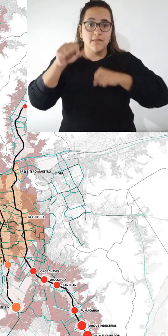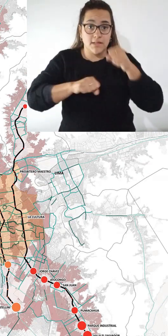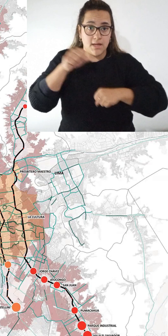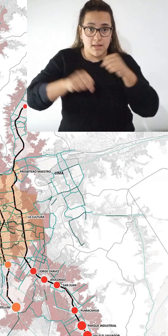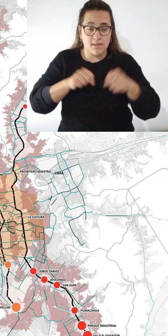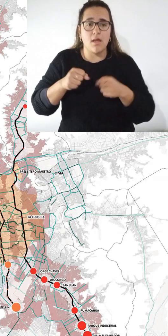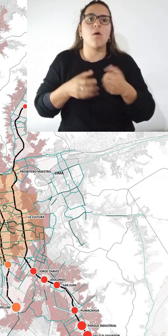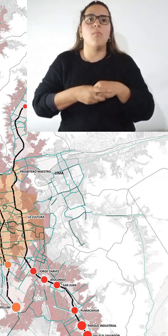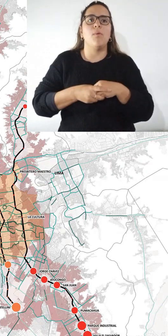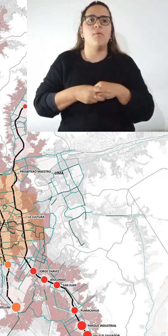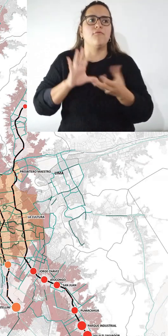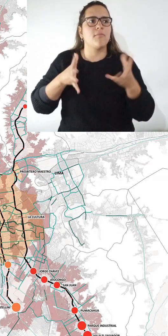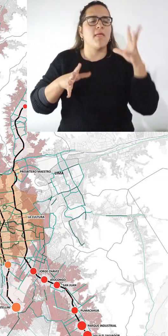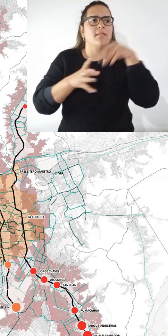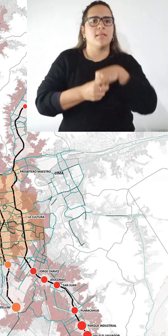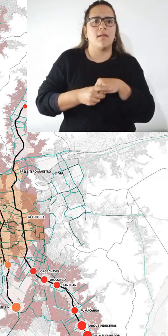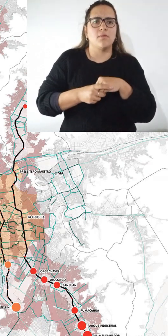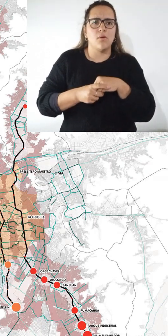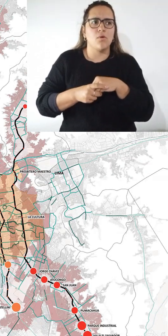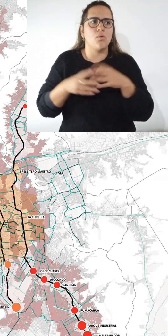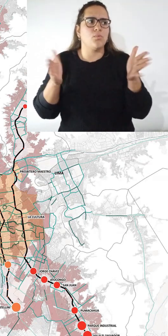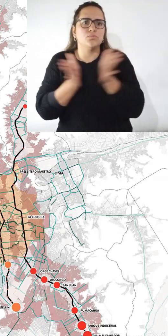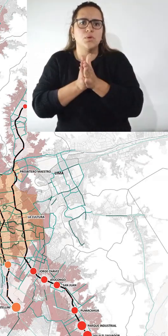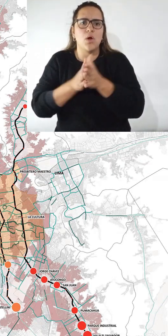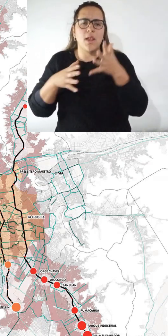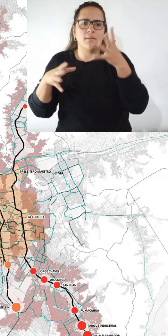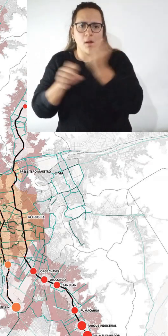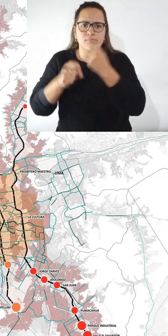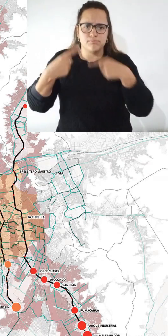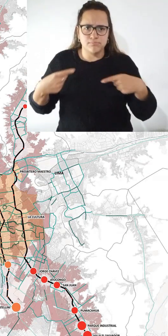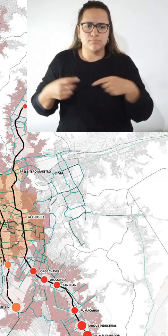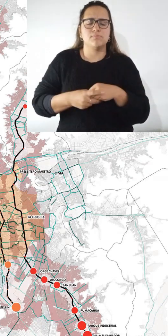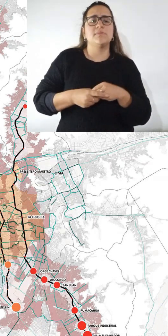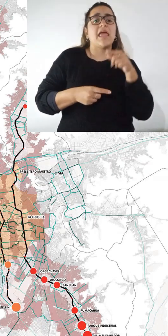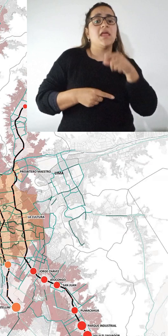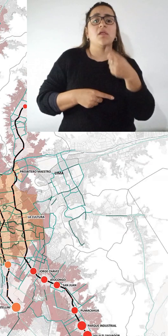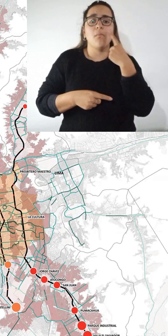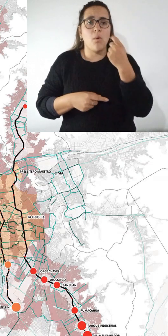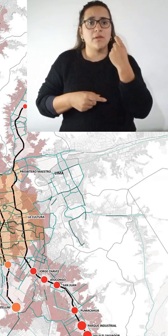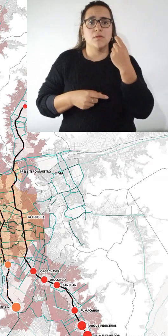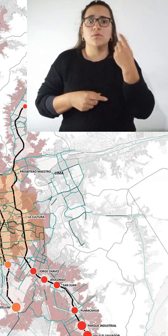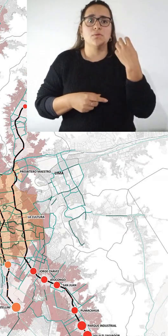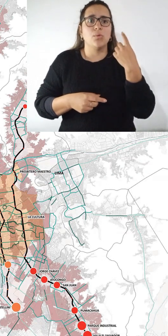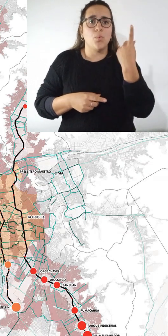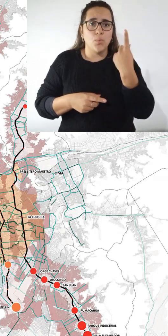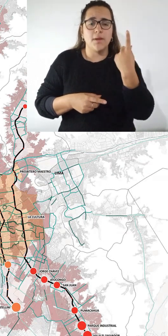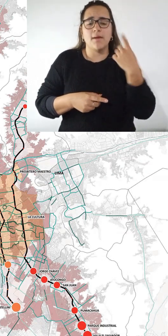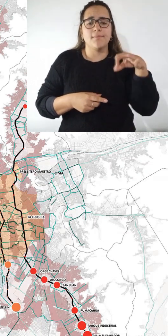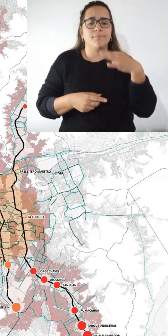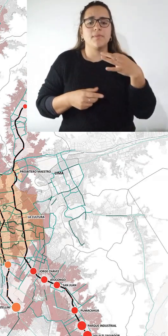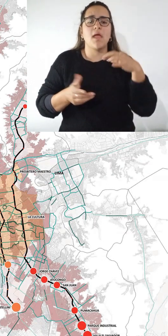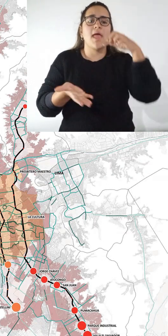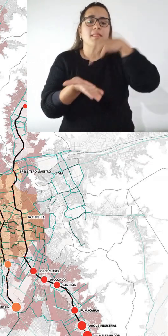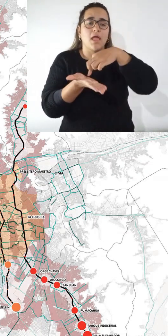usar la bicicleta como modo de integración con el transporte público. Y aquí tuvimos en cuenta solamente